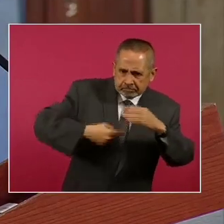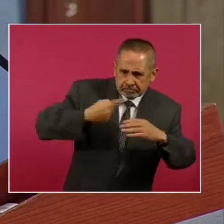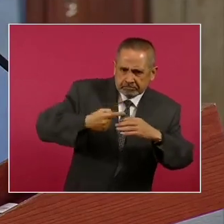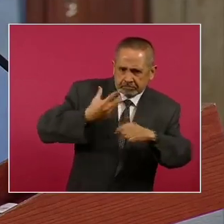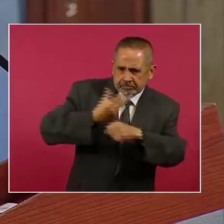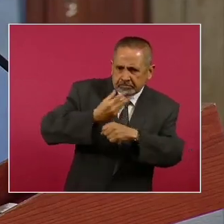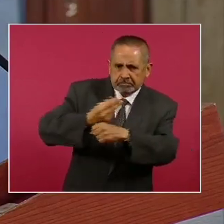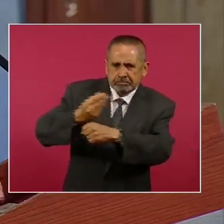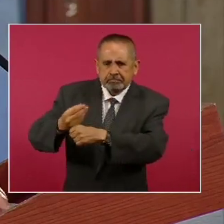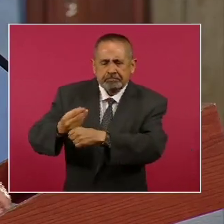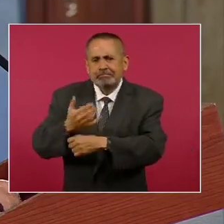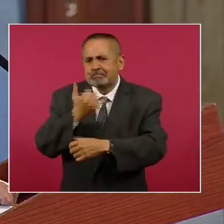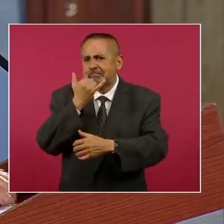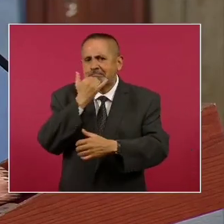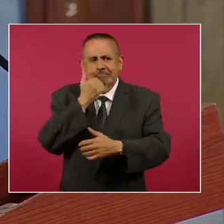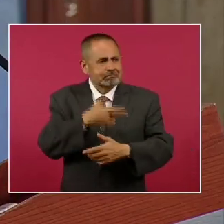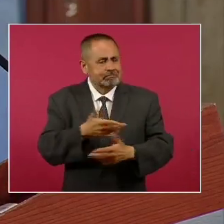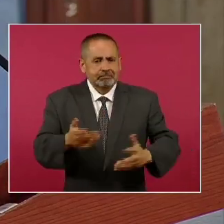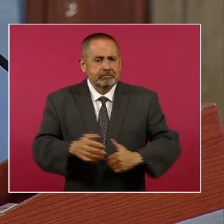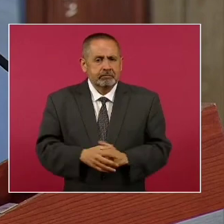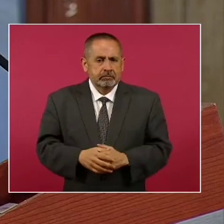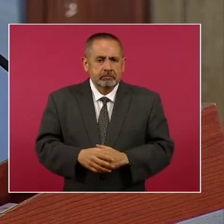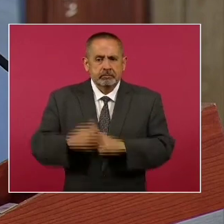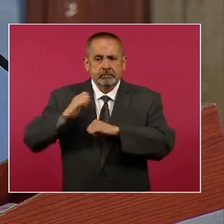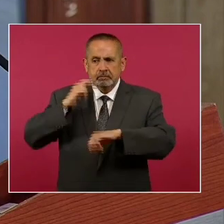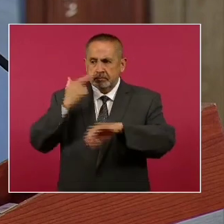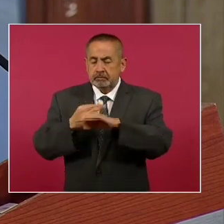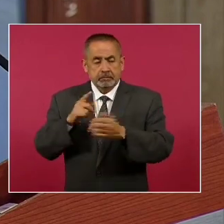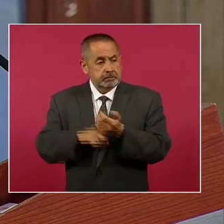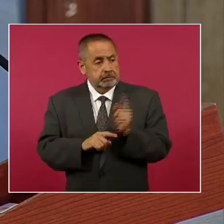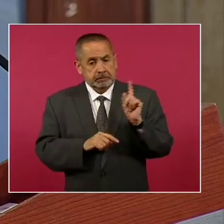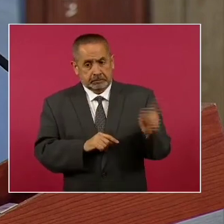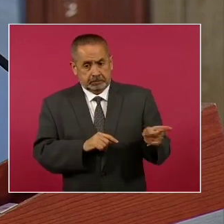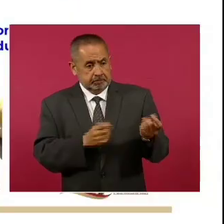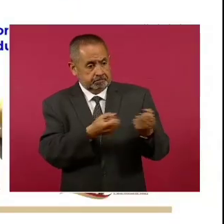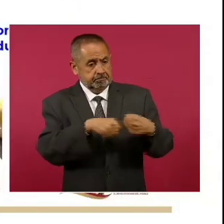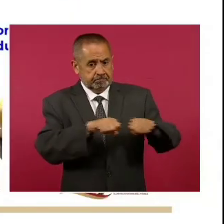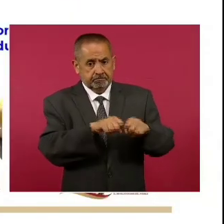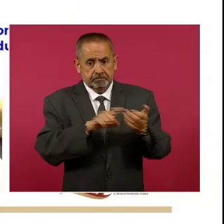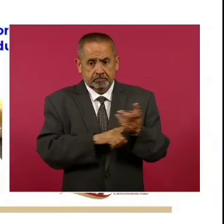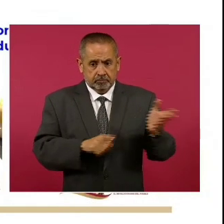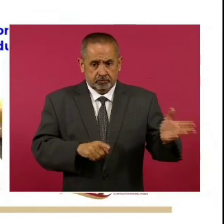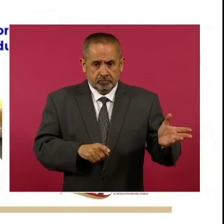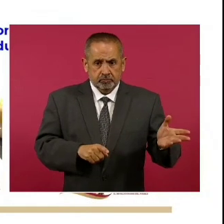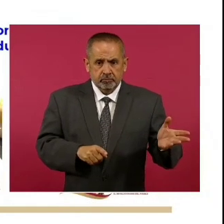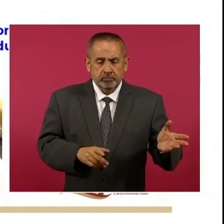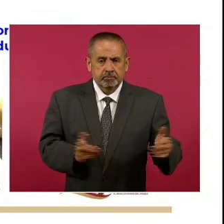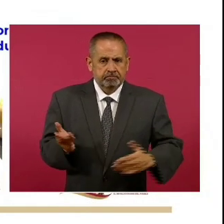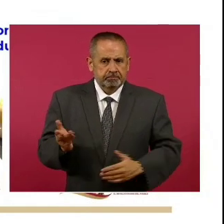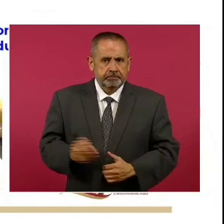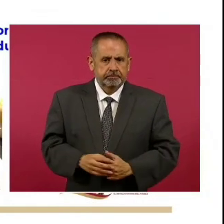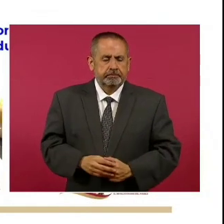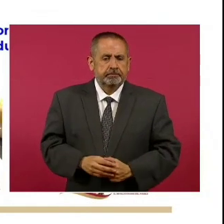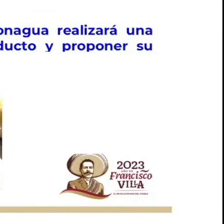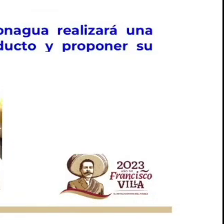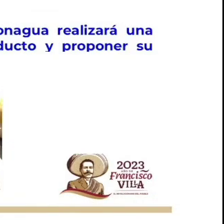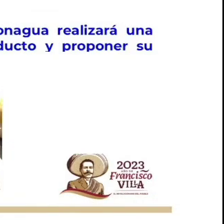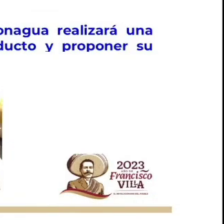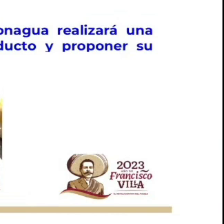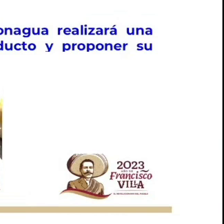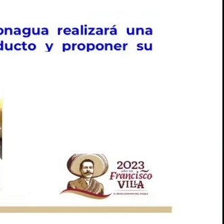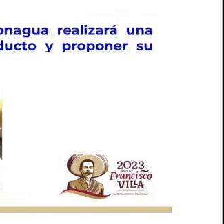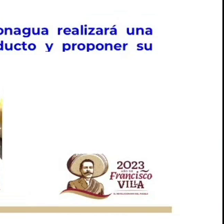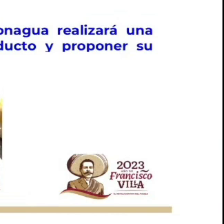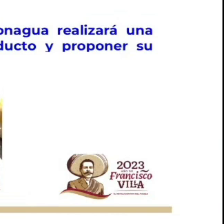es una concesión y está a cargo el consorcio de la operación mantenimiento, hemos pedido también, y lo platiqué